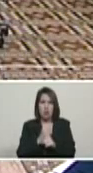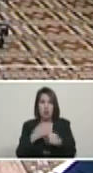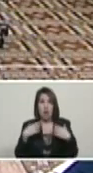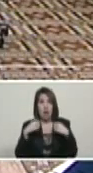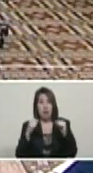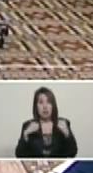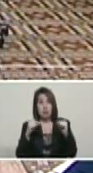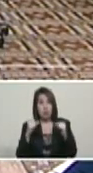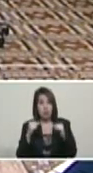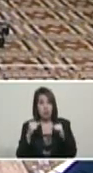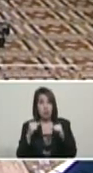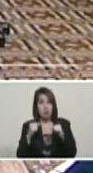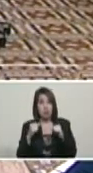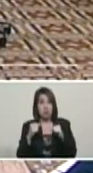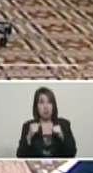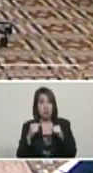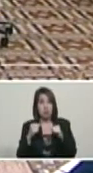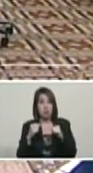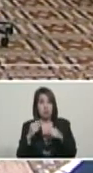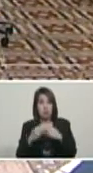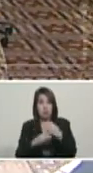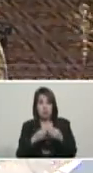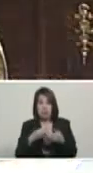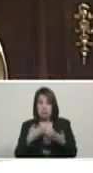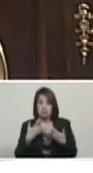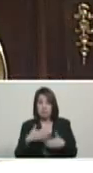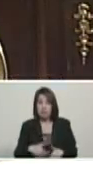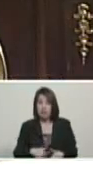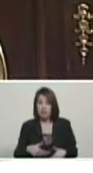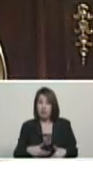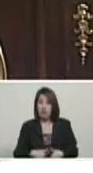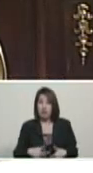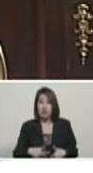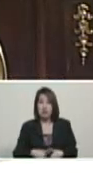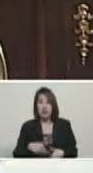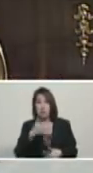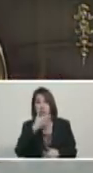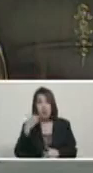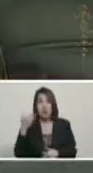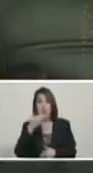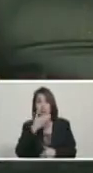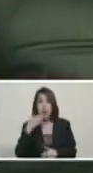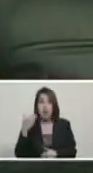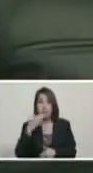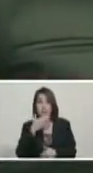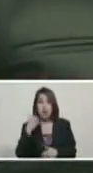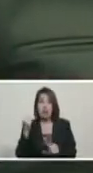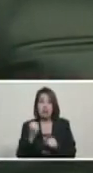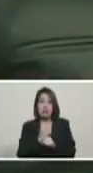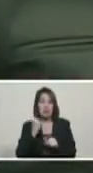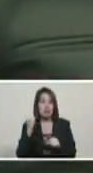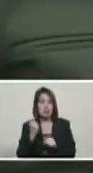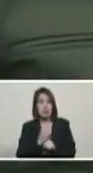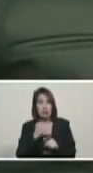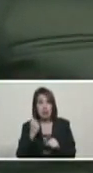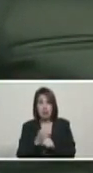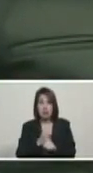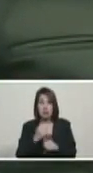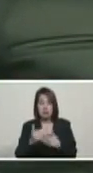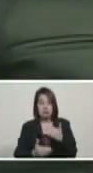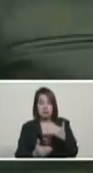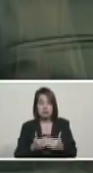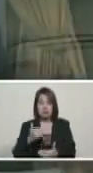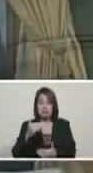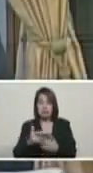trabajarlo, trabajarlo intensamente. Mejorar, mejorar, ampliar, expandir, mejorar, ampliar, expandir los